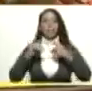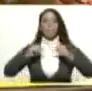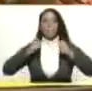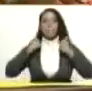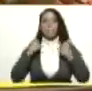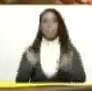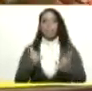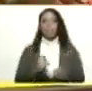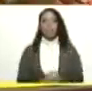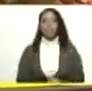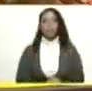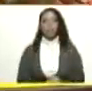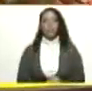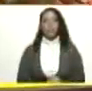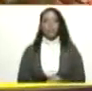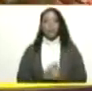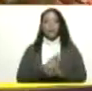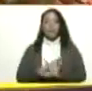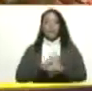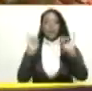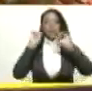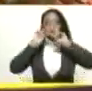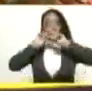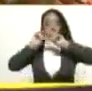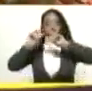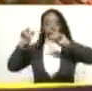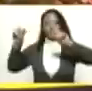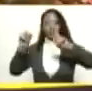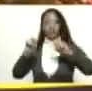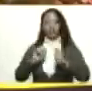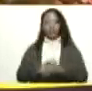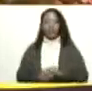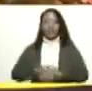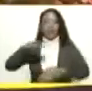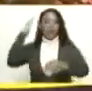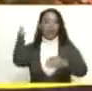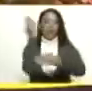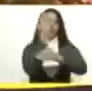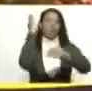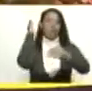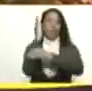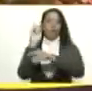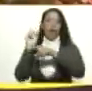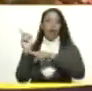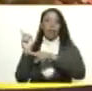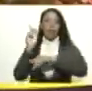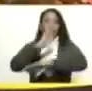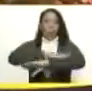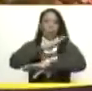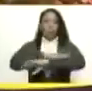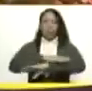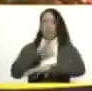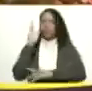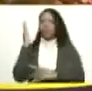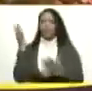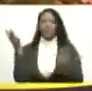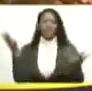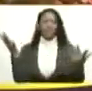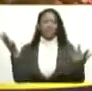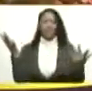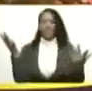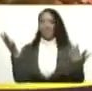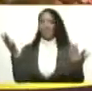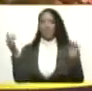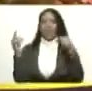inmediata a culminar la investigación y a castigar estos hechos criminales,